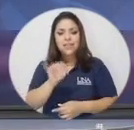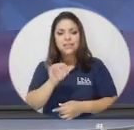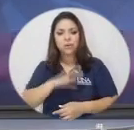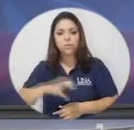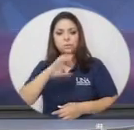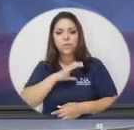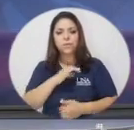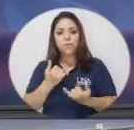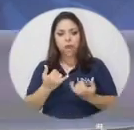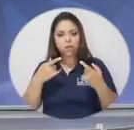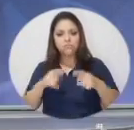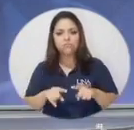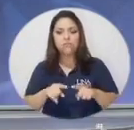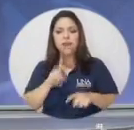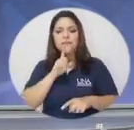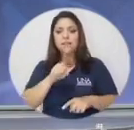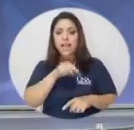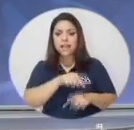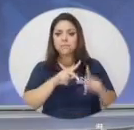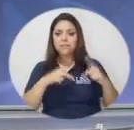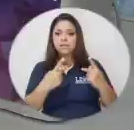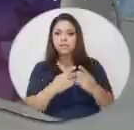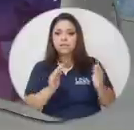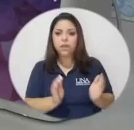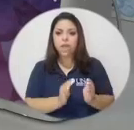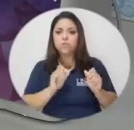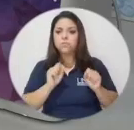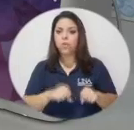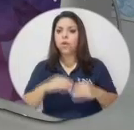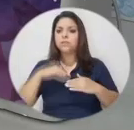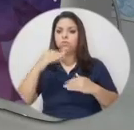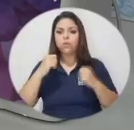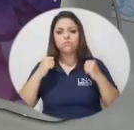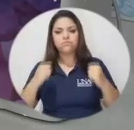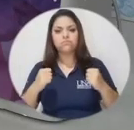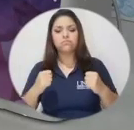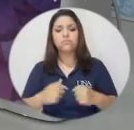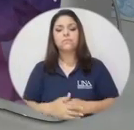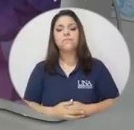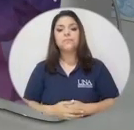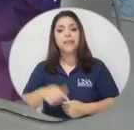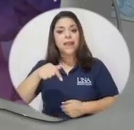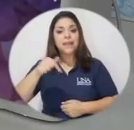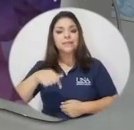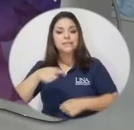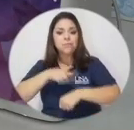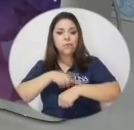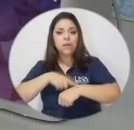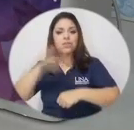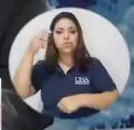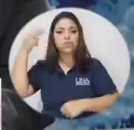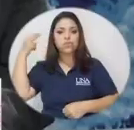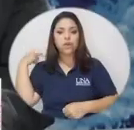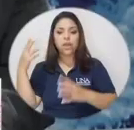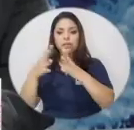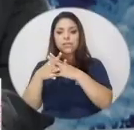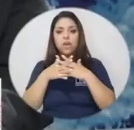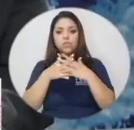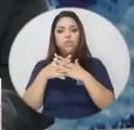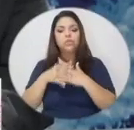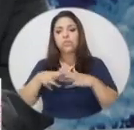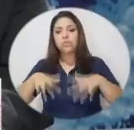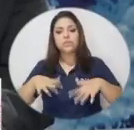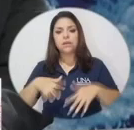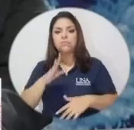dando. ¿Podrían esos partidos fortalecerse lo suficiente? En este momento en la historia de los Estados Unidos no estamos hablando que tener una